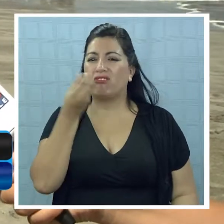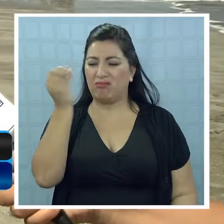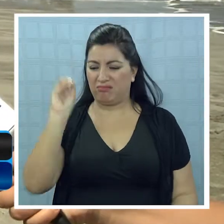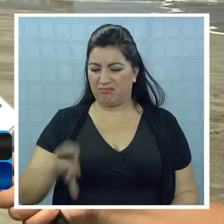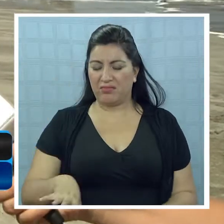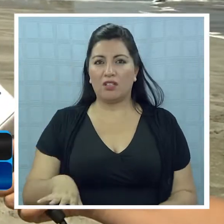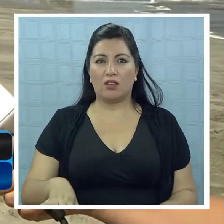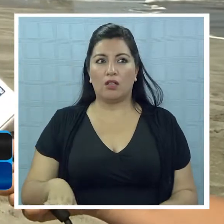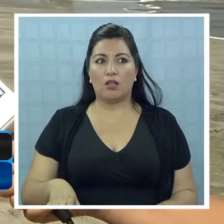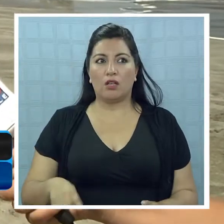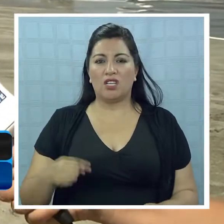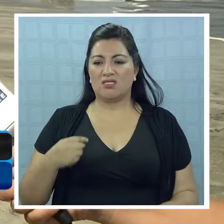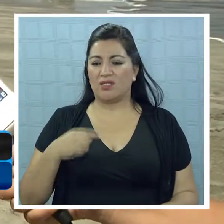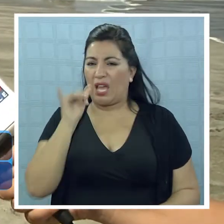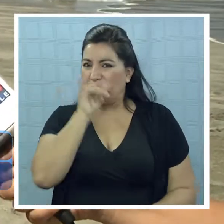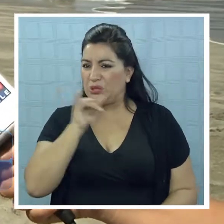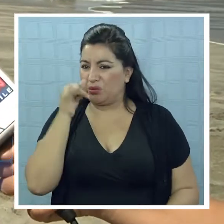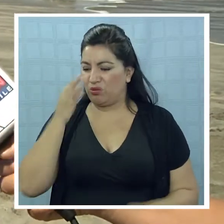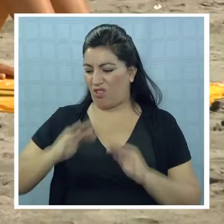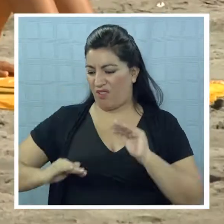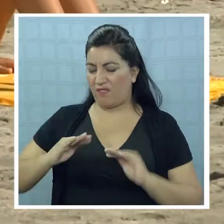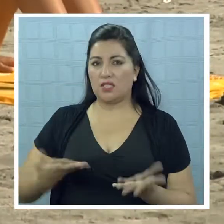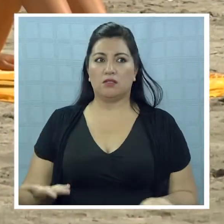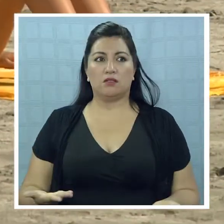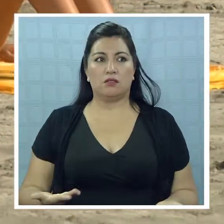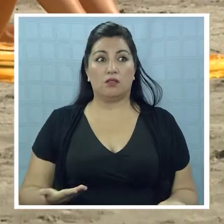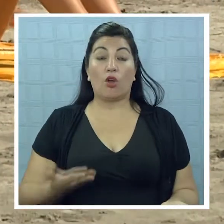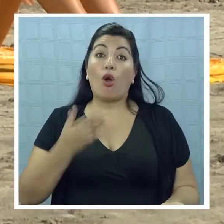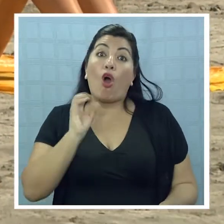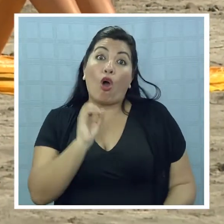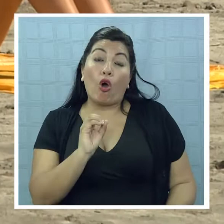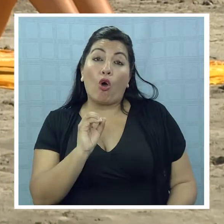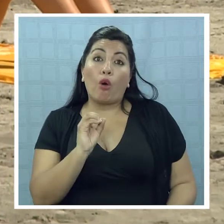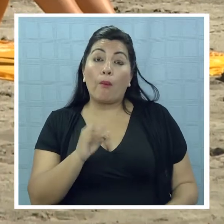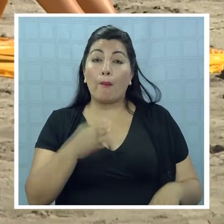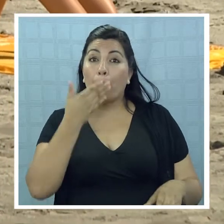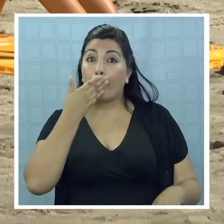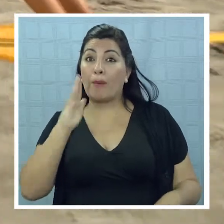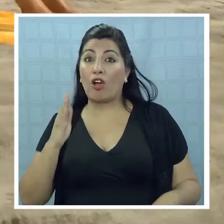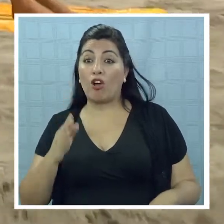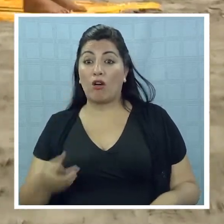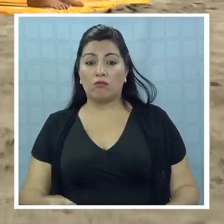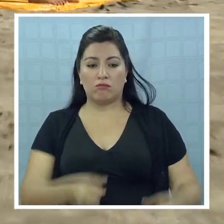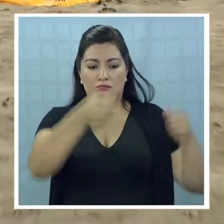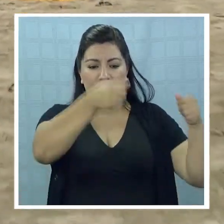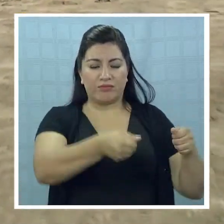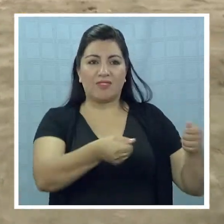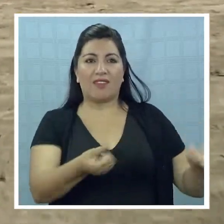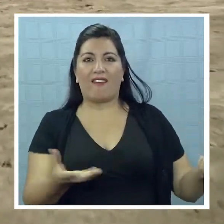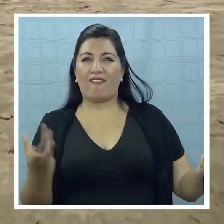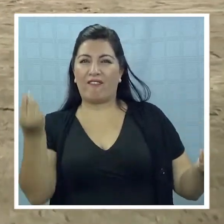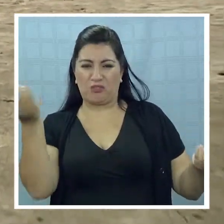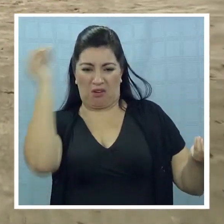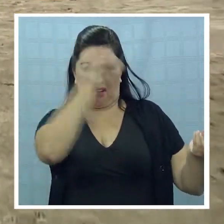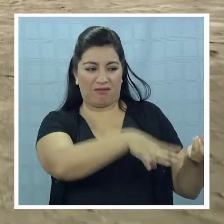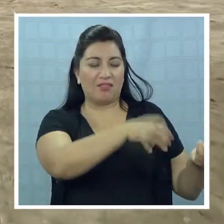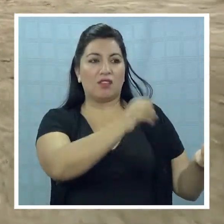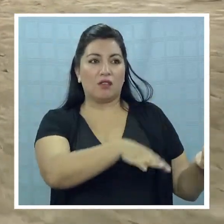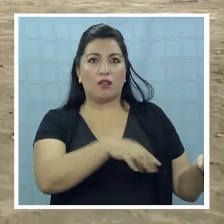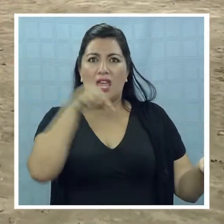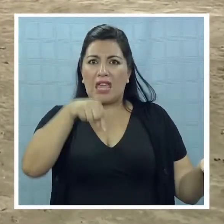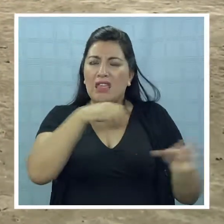cigarrillos. Se encuentran algunas cosas sucias. O haber puesto tachos para que la gente ponga. No hay tachos de